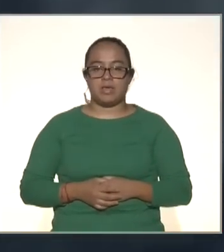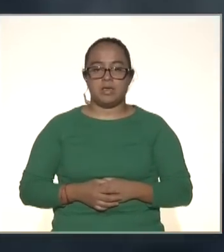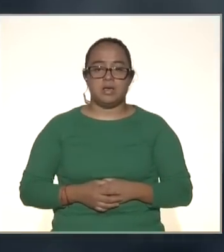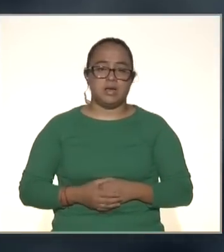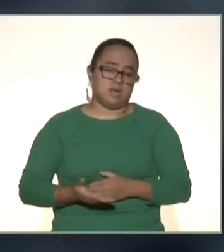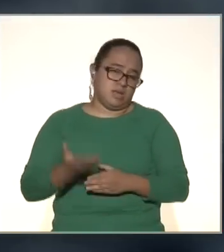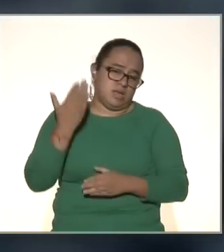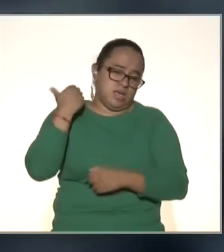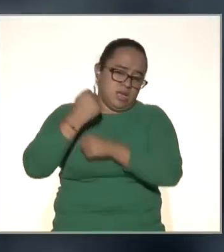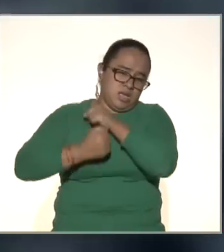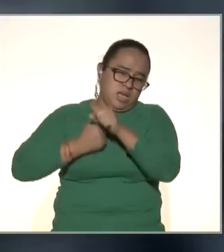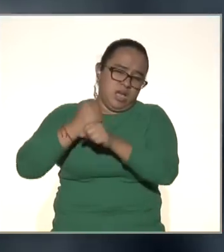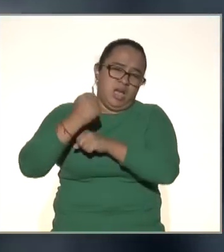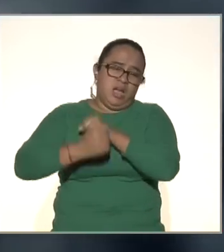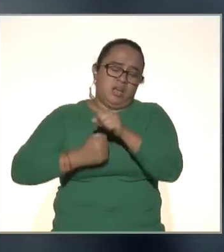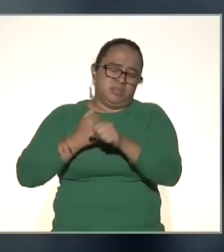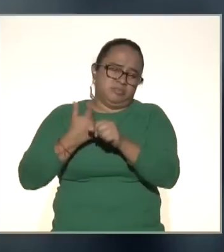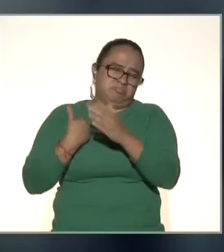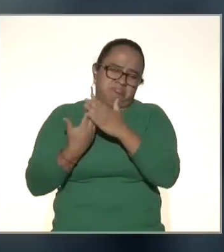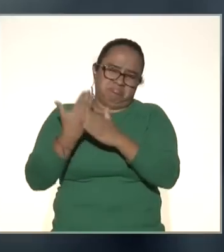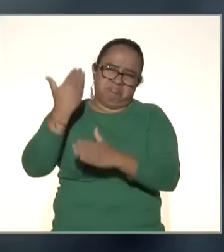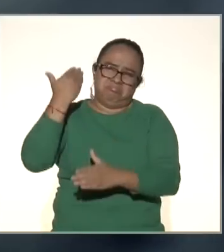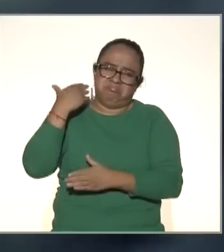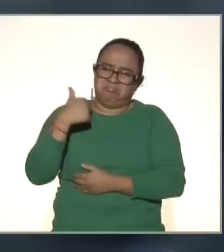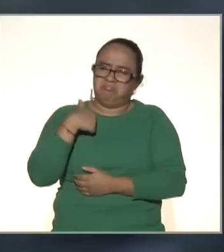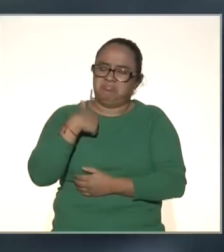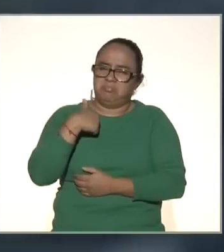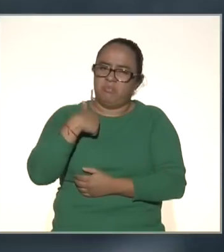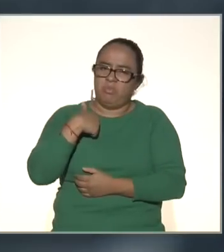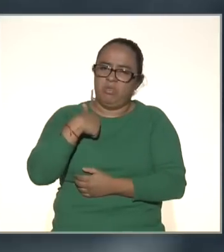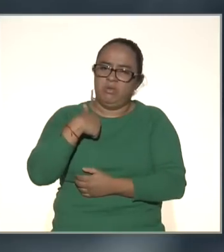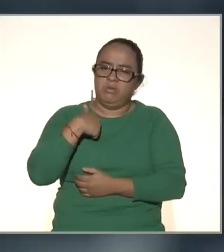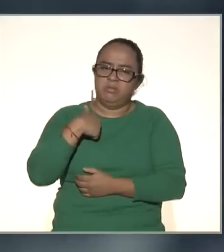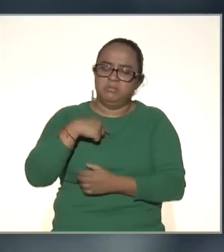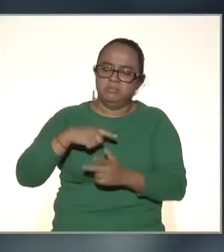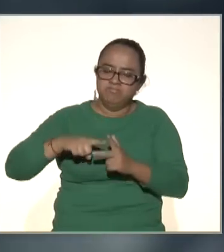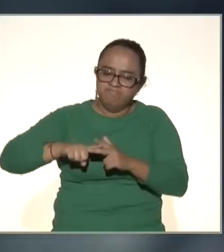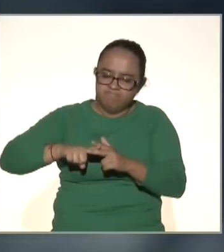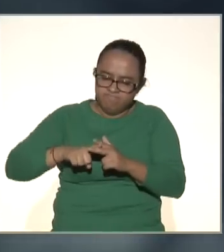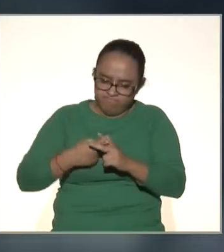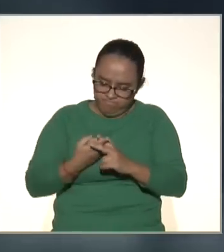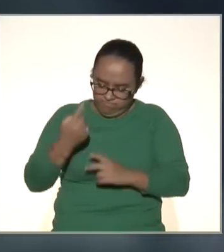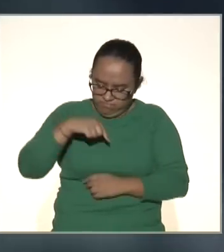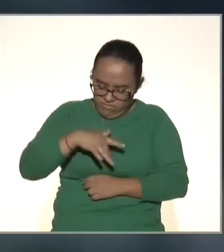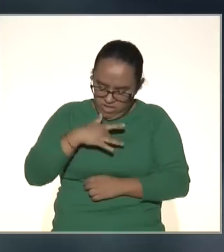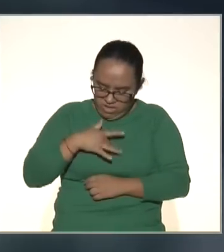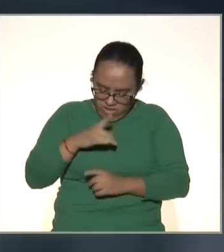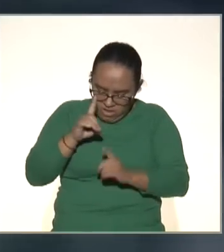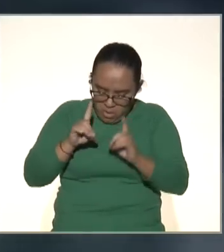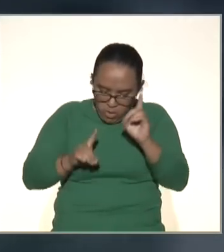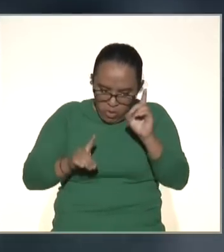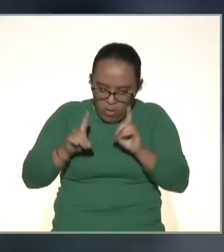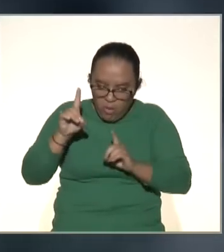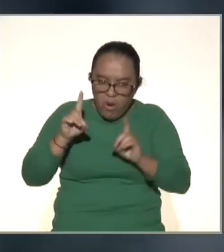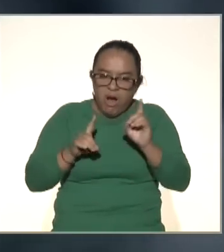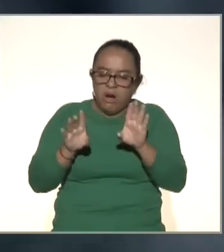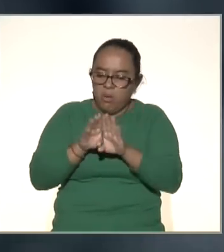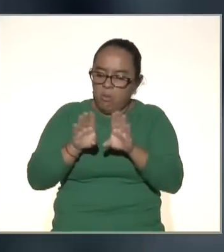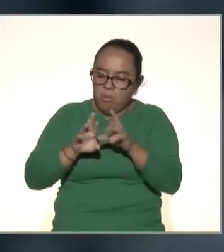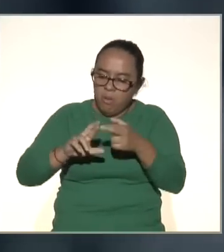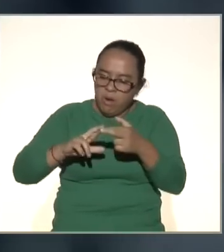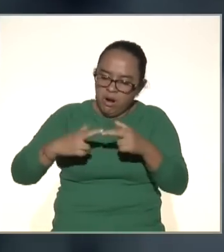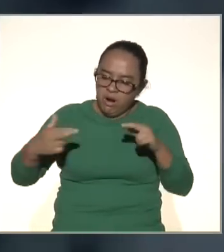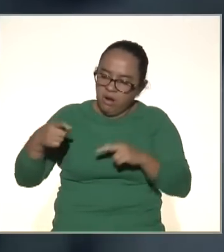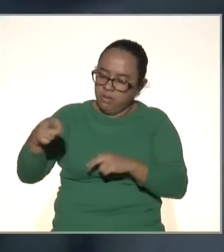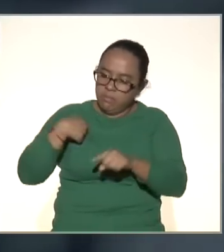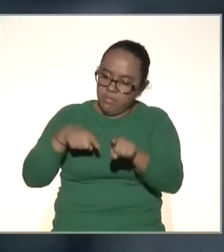Hace algunos años yo comencé a tener dudas sobre la relación que